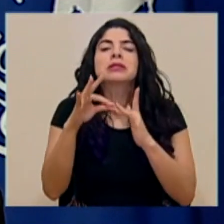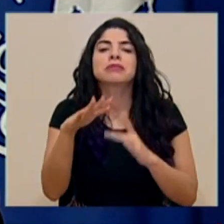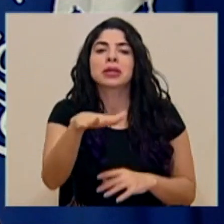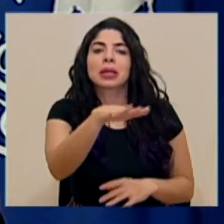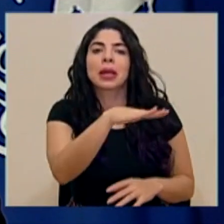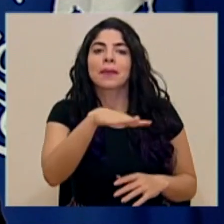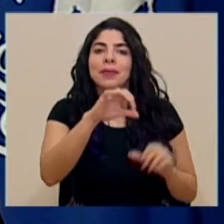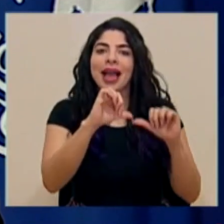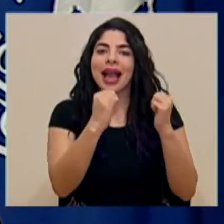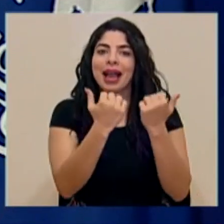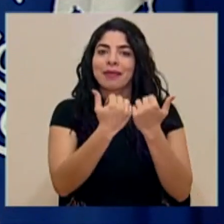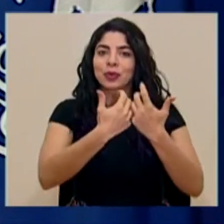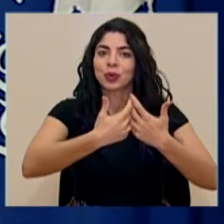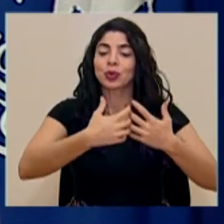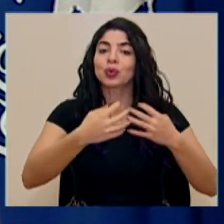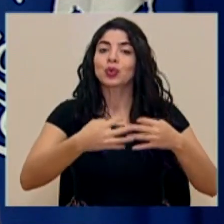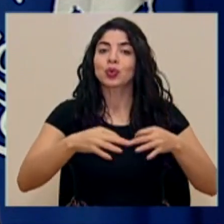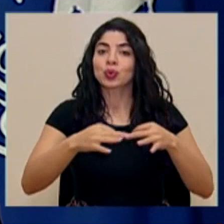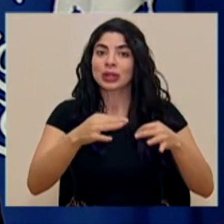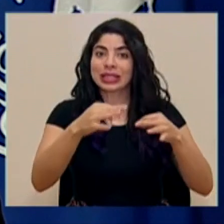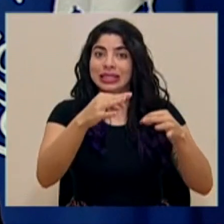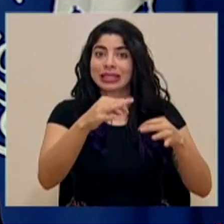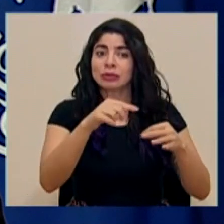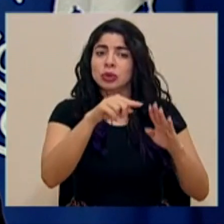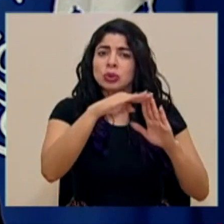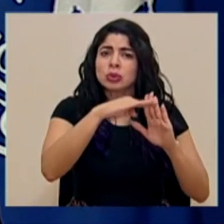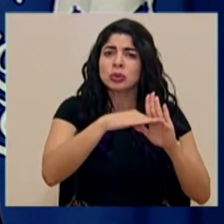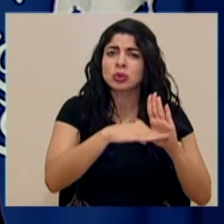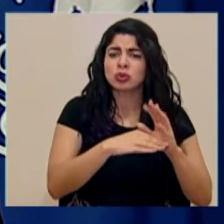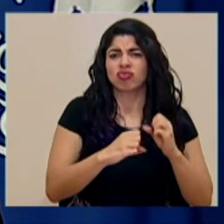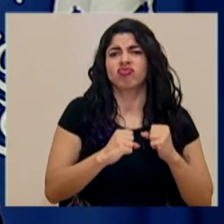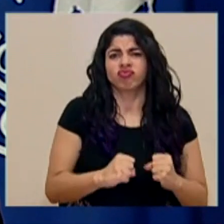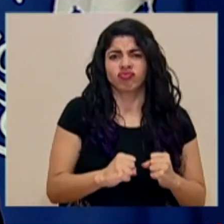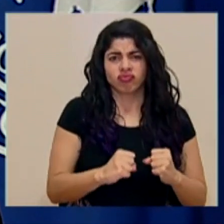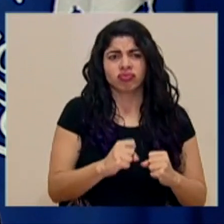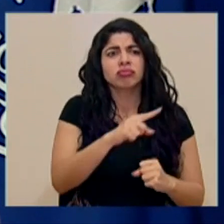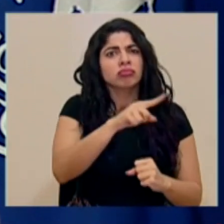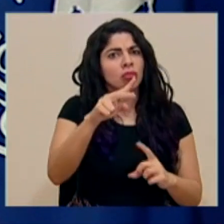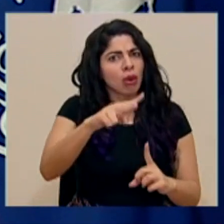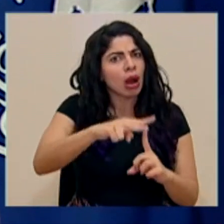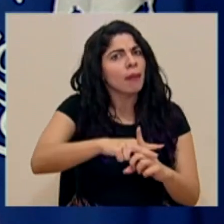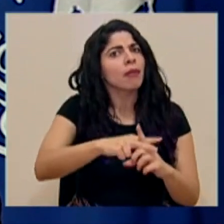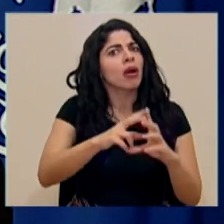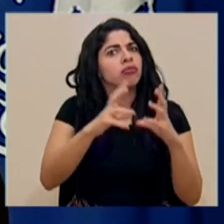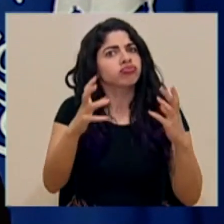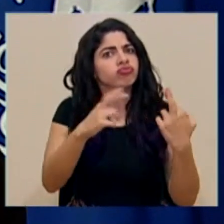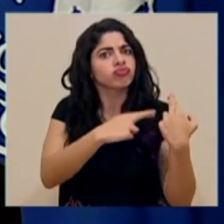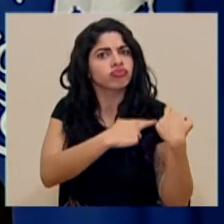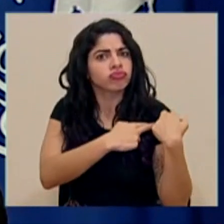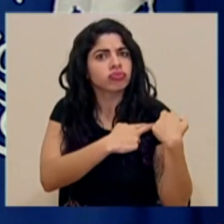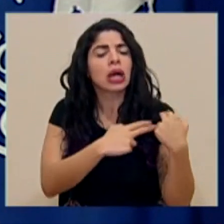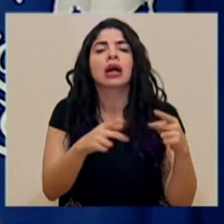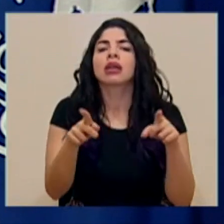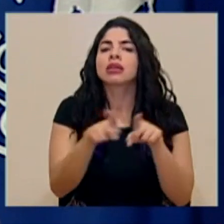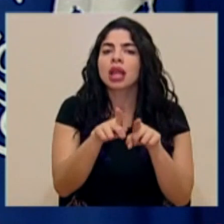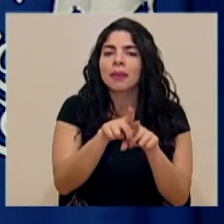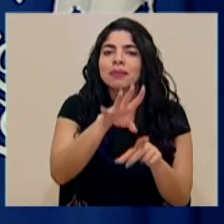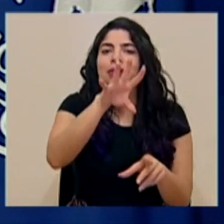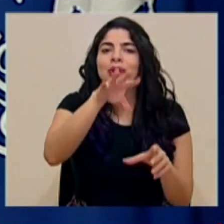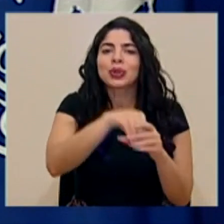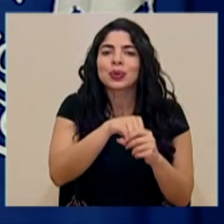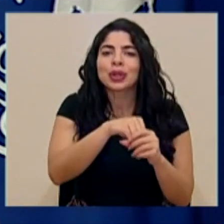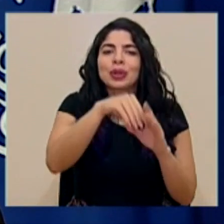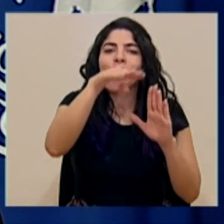industria turística, son sólidos y están siendo aplicados responsablemente, incluidos, por supuesto,